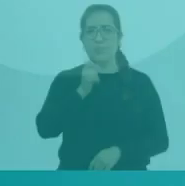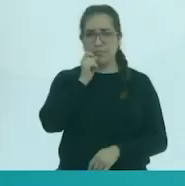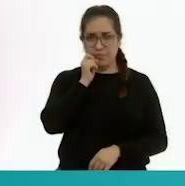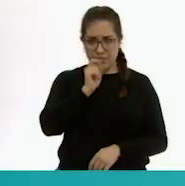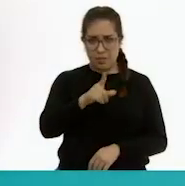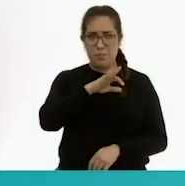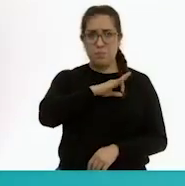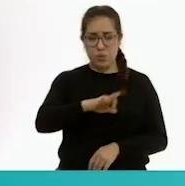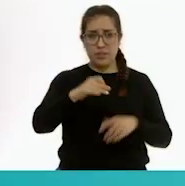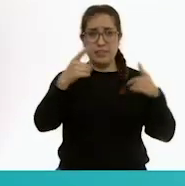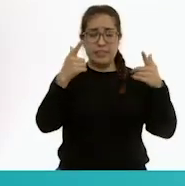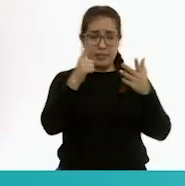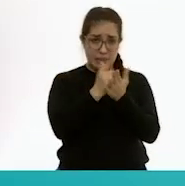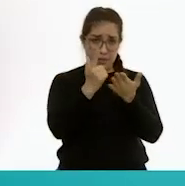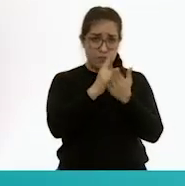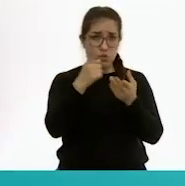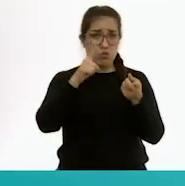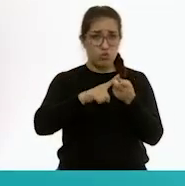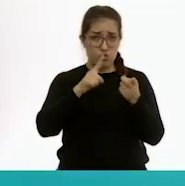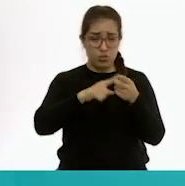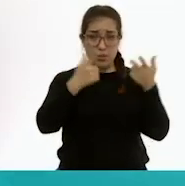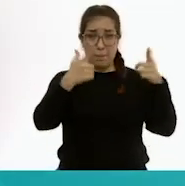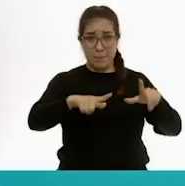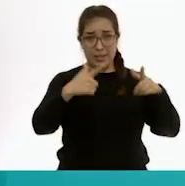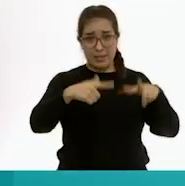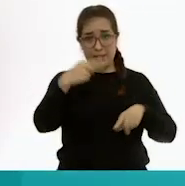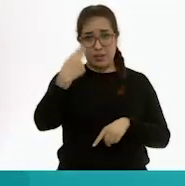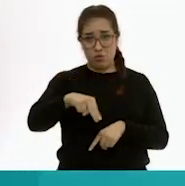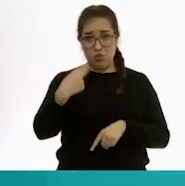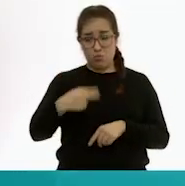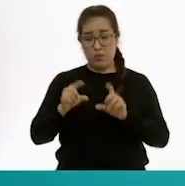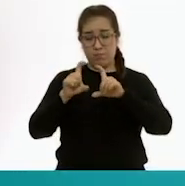Puedes encontrar los libros de texto en la página